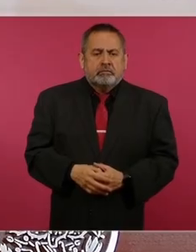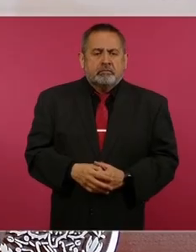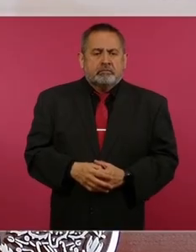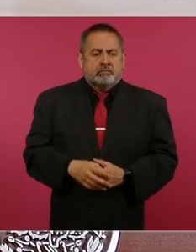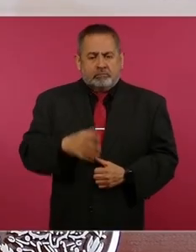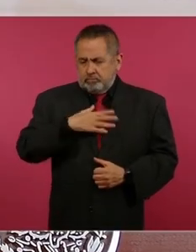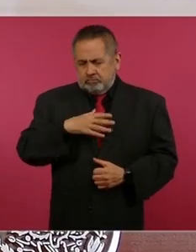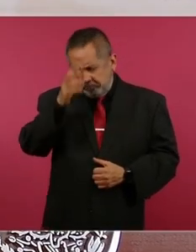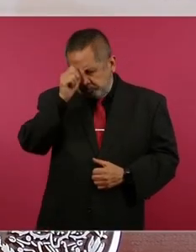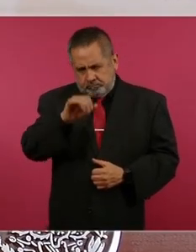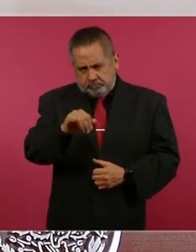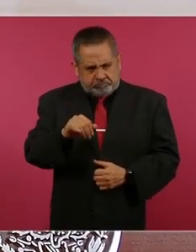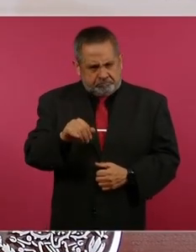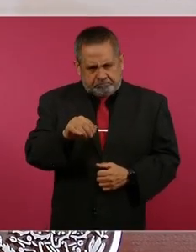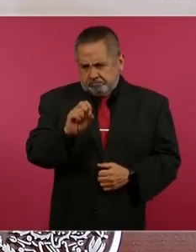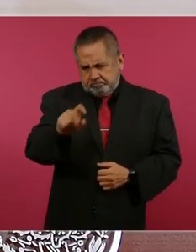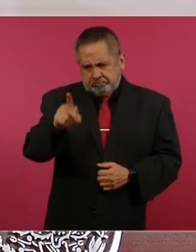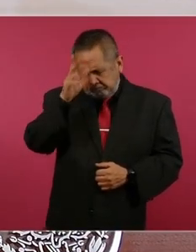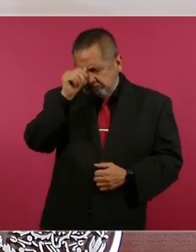no nos oponemos a eso.